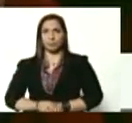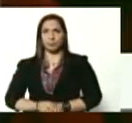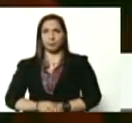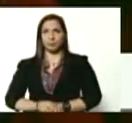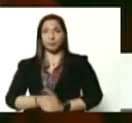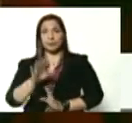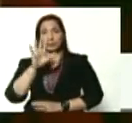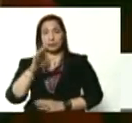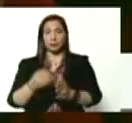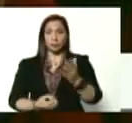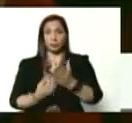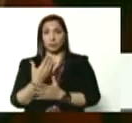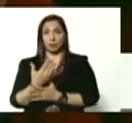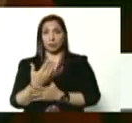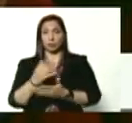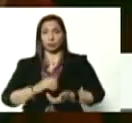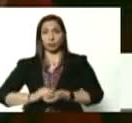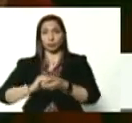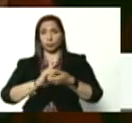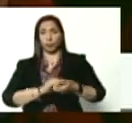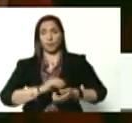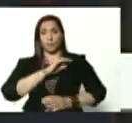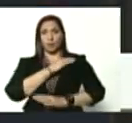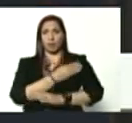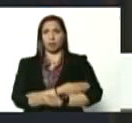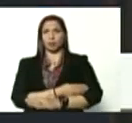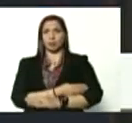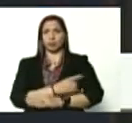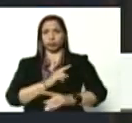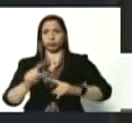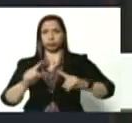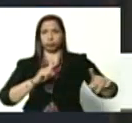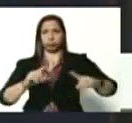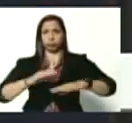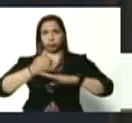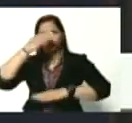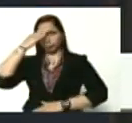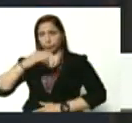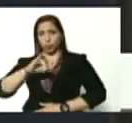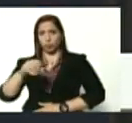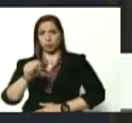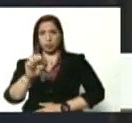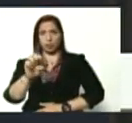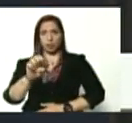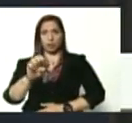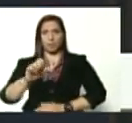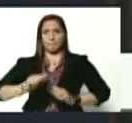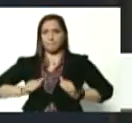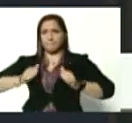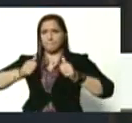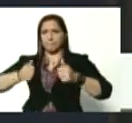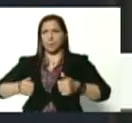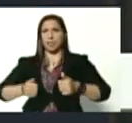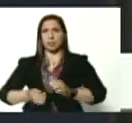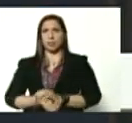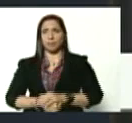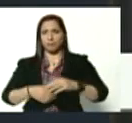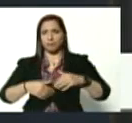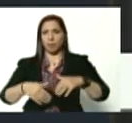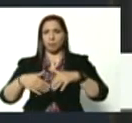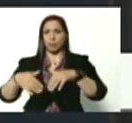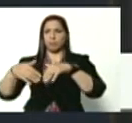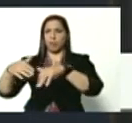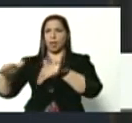el 5 de mayo en trujillo las fuerzas comandadas por el coronel patriotas o sea de la cruz carrillo comienzan la marcha en dirección a el tocuyo